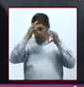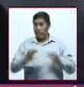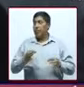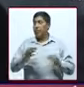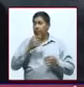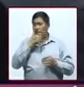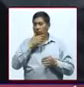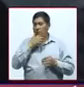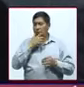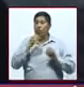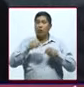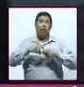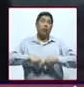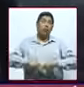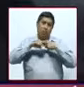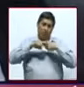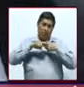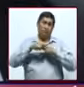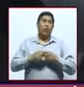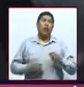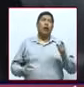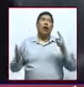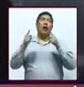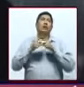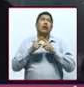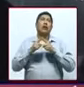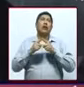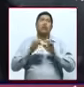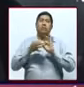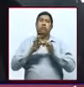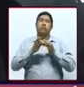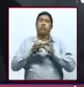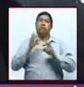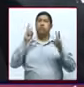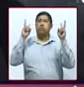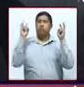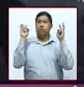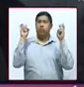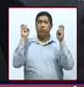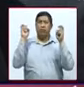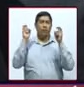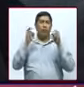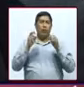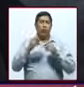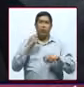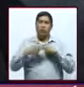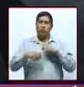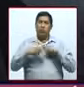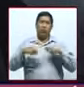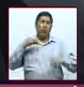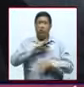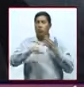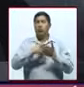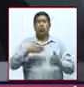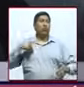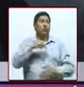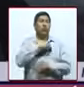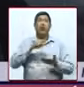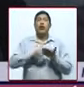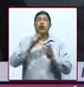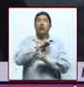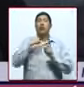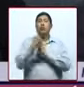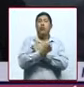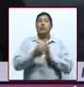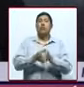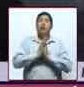medida de poder suspender hasta por lo menos subsanar este tema que nos atinge a todos, ¿no? Entonces, en ese sentido, también